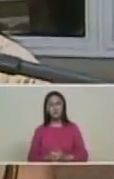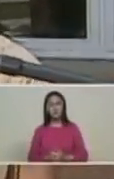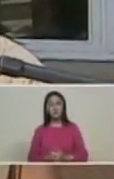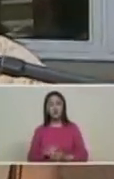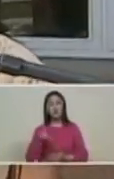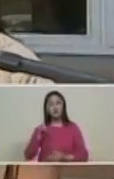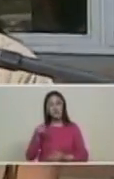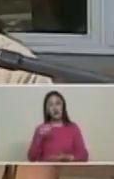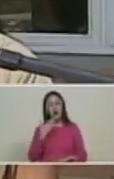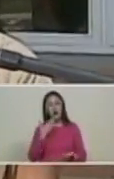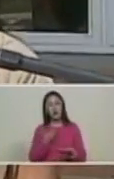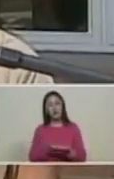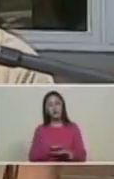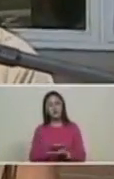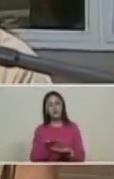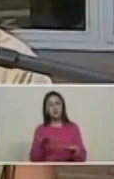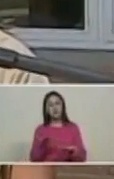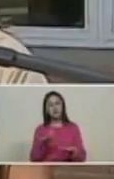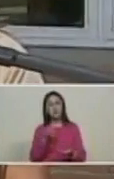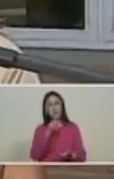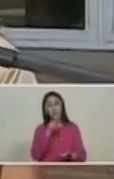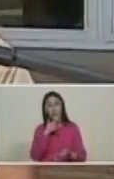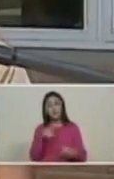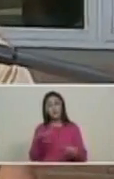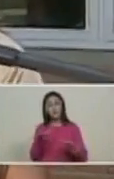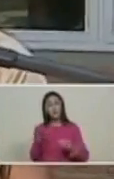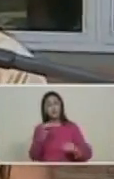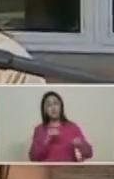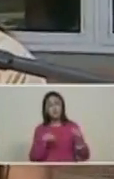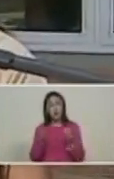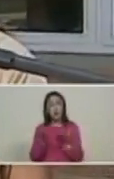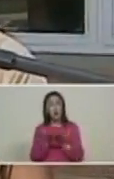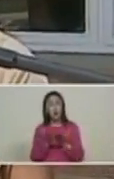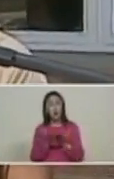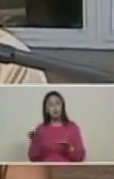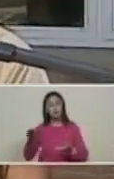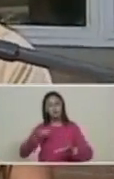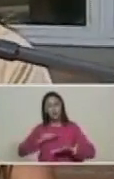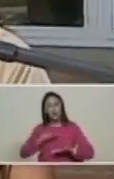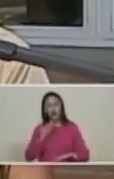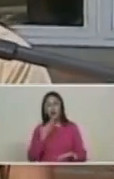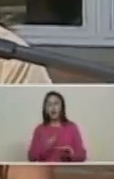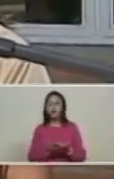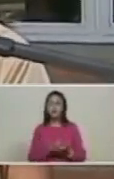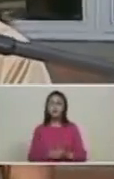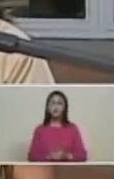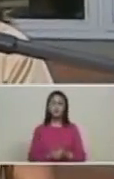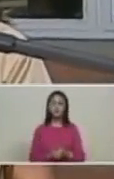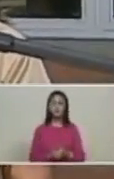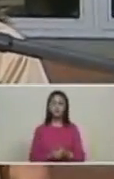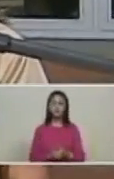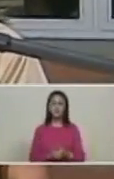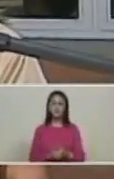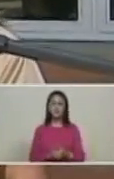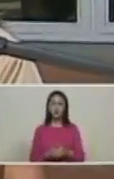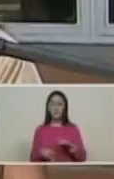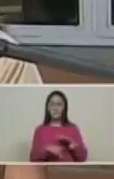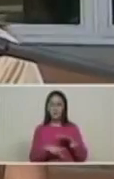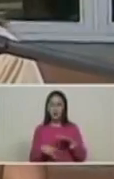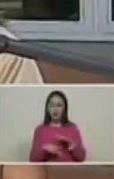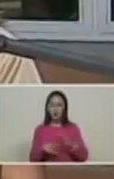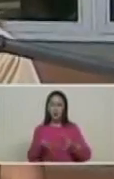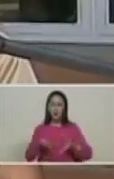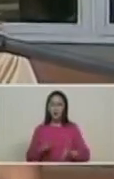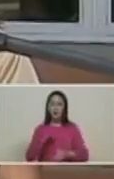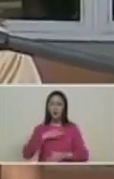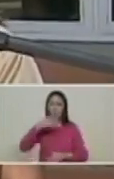Además quiero agradecerle por estas tan bonitas instituciones que hoy usted nos regala, presidente. Tenemos nuestro Simoncito, muy bonito, que se llama Cuna de